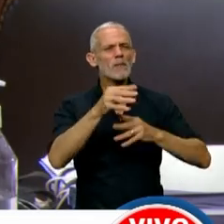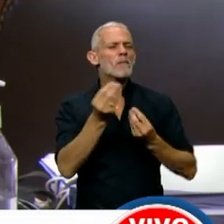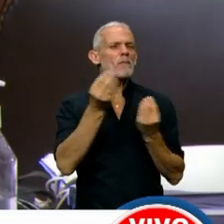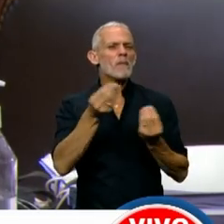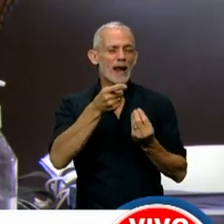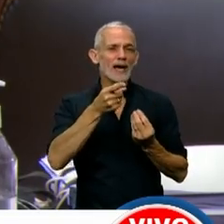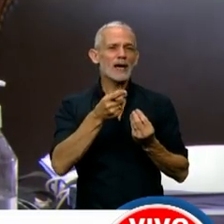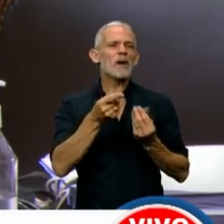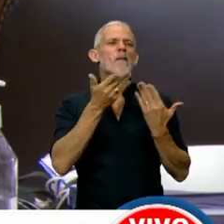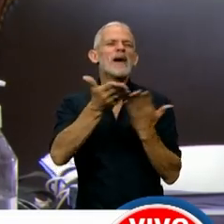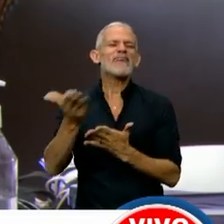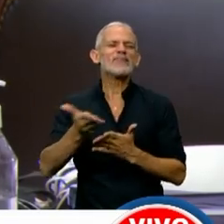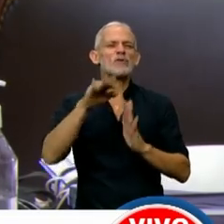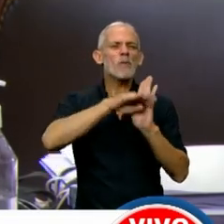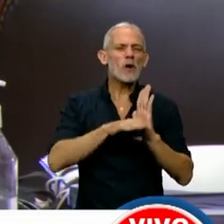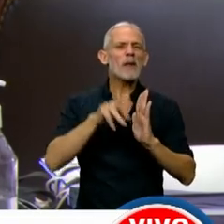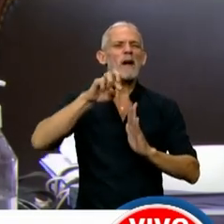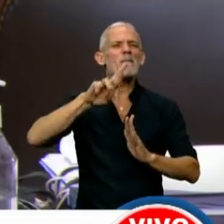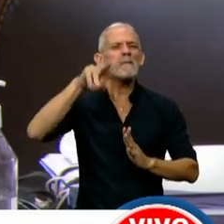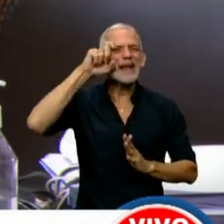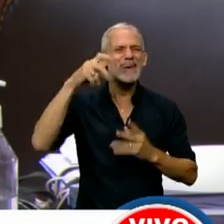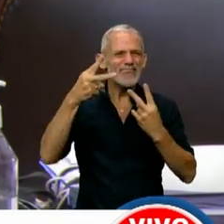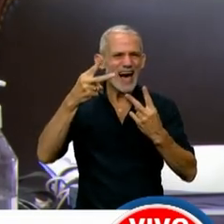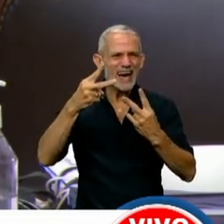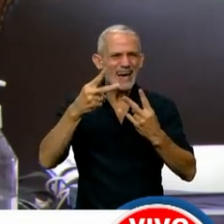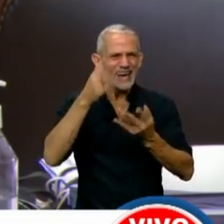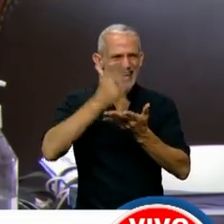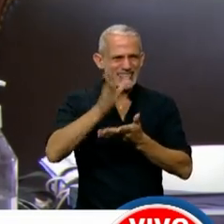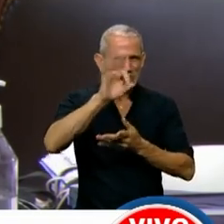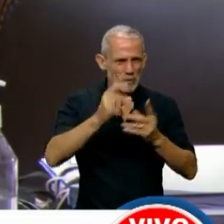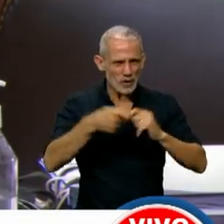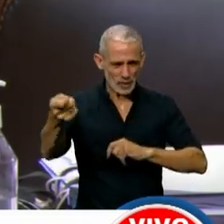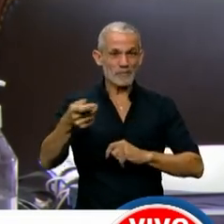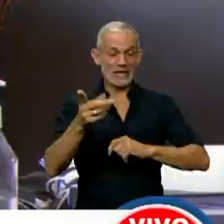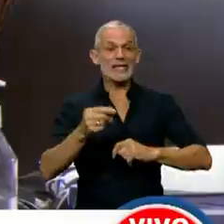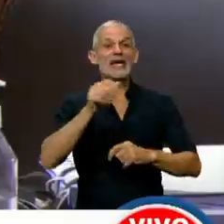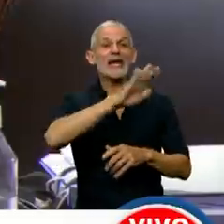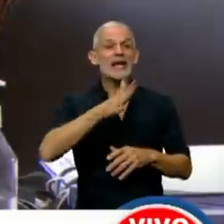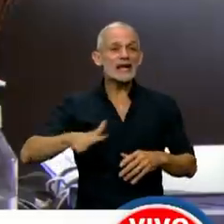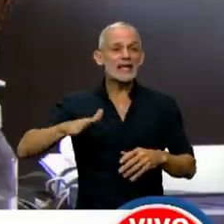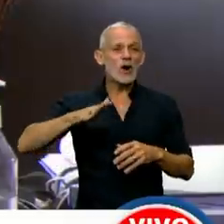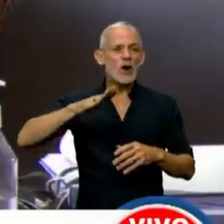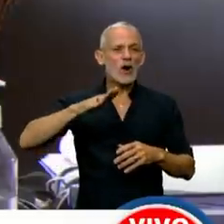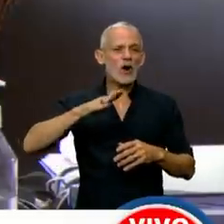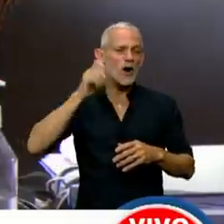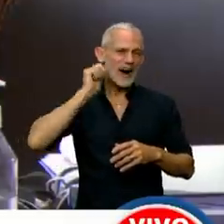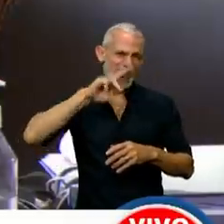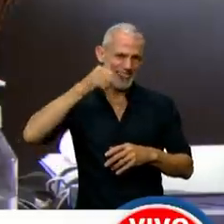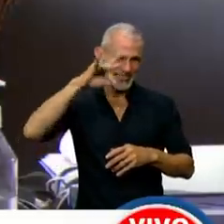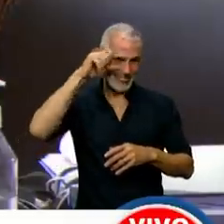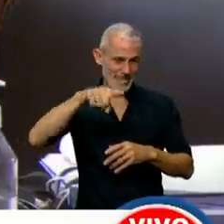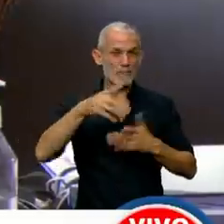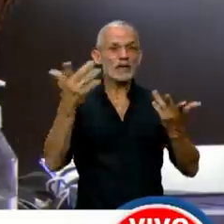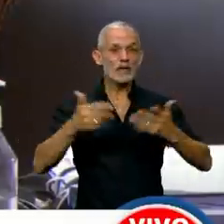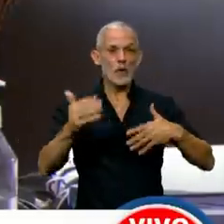del beneficio del programa pre viaje y en el caso de río grande la prórroga otorgada por alberto fernández